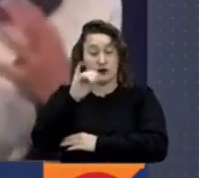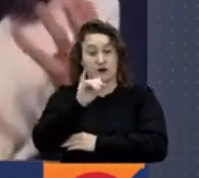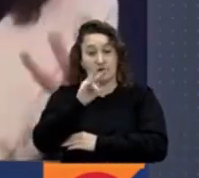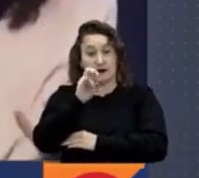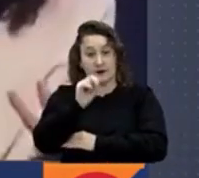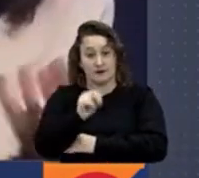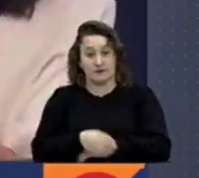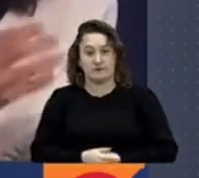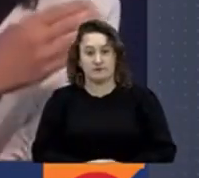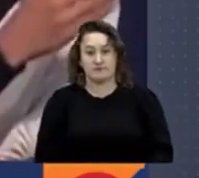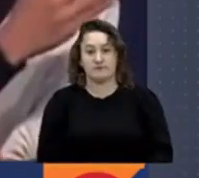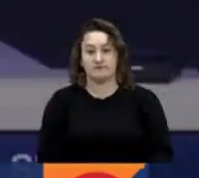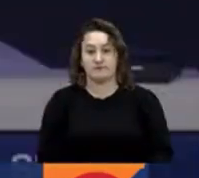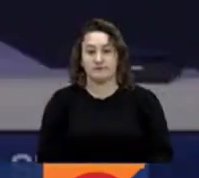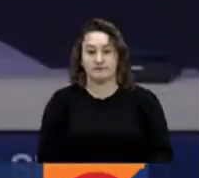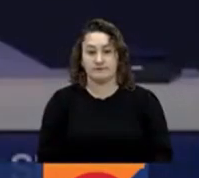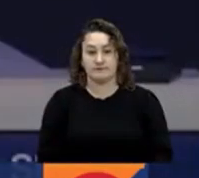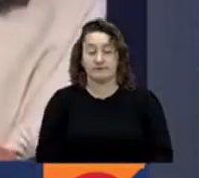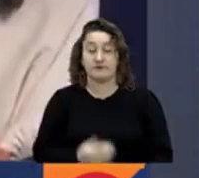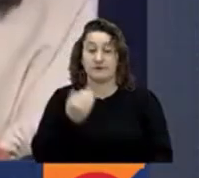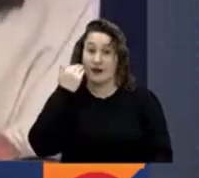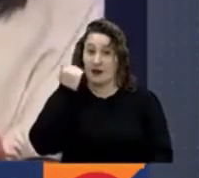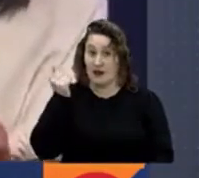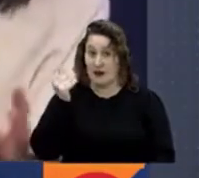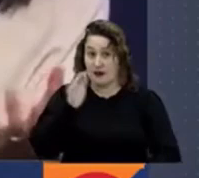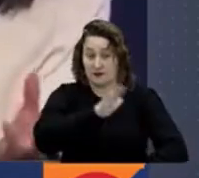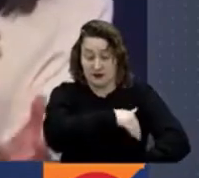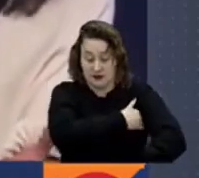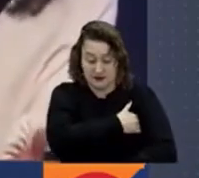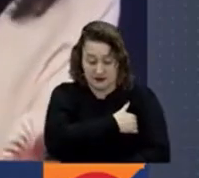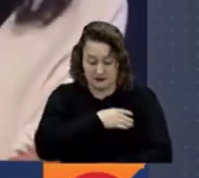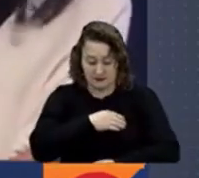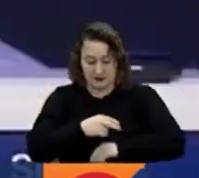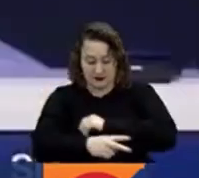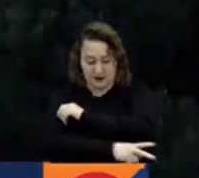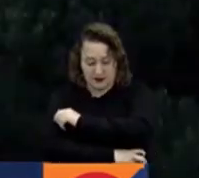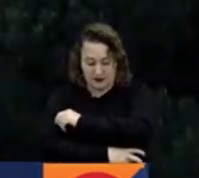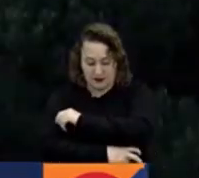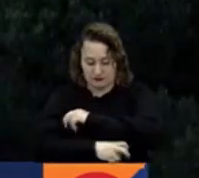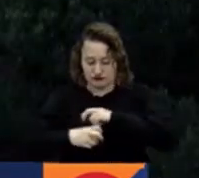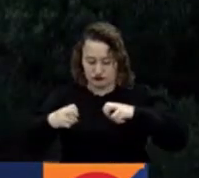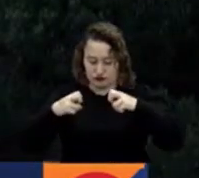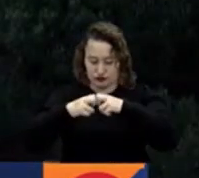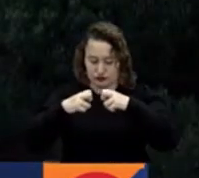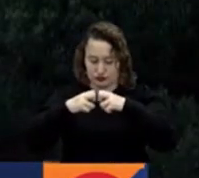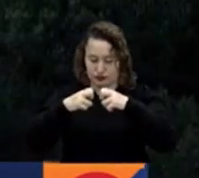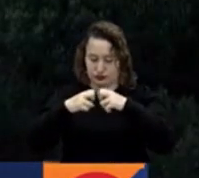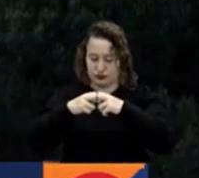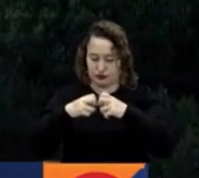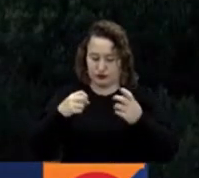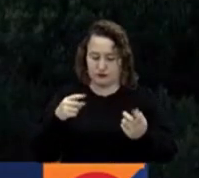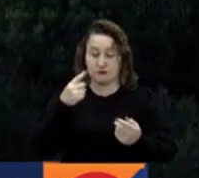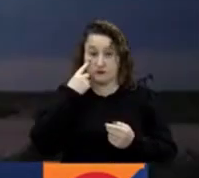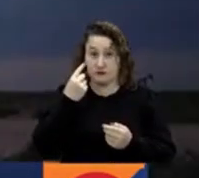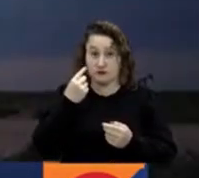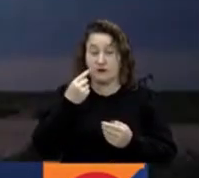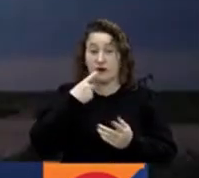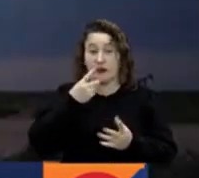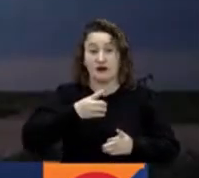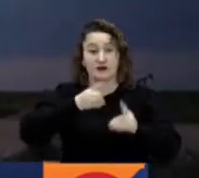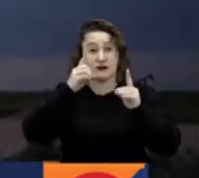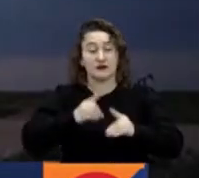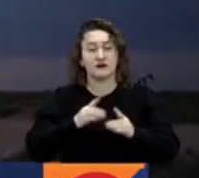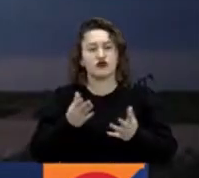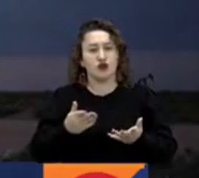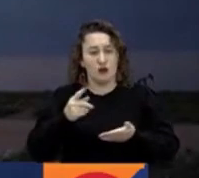Velásquez. Irene Vélez, la ministra de Minas y Energía, participó en el Foro Económico Mundial y aseguró que ya tomó la decisión de no